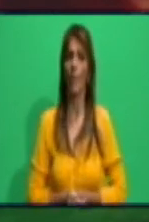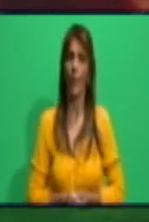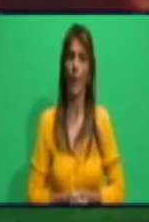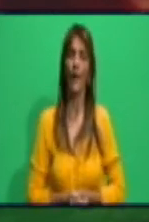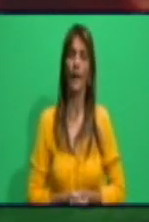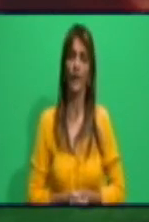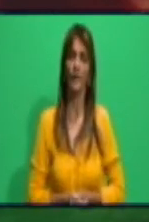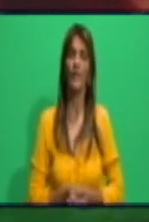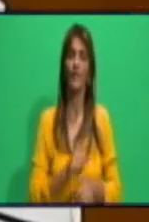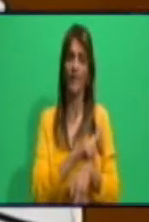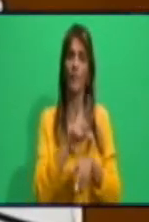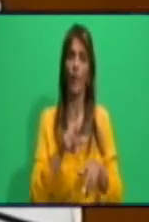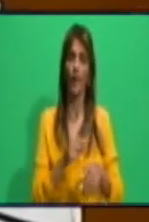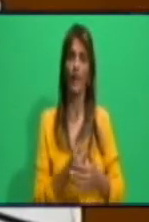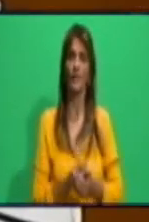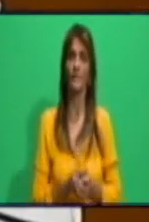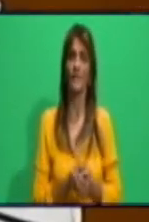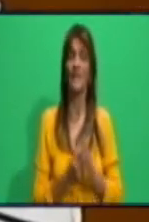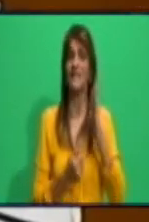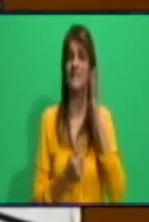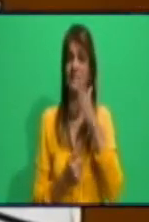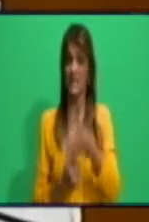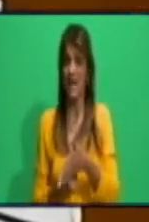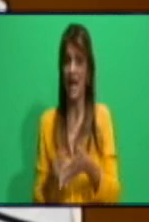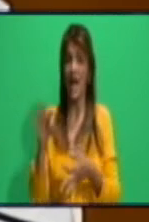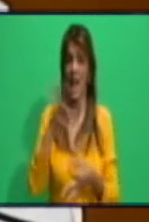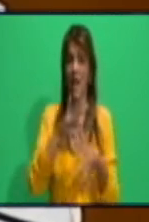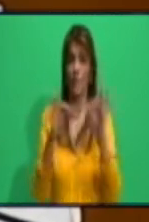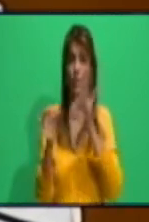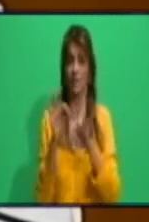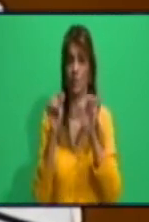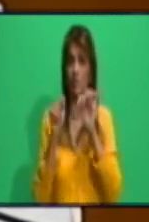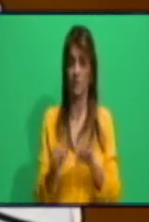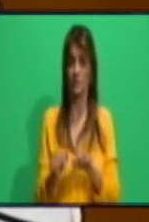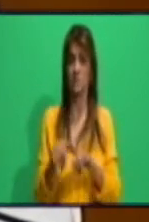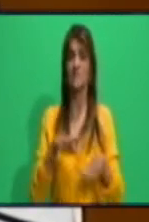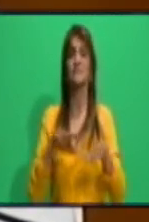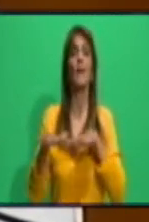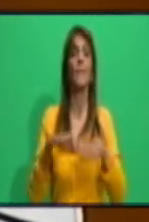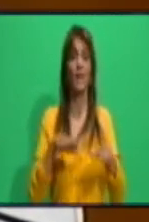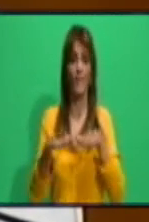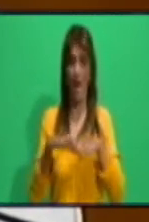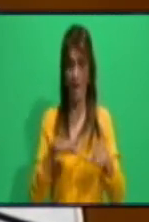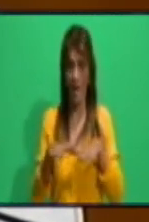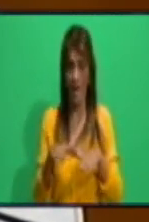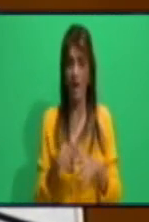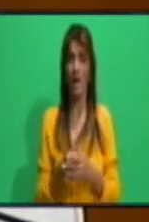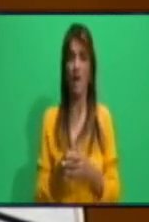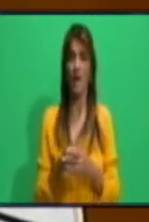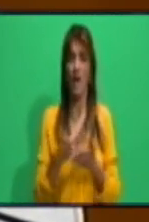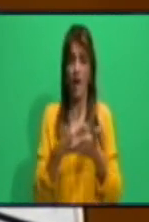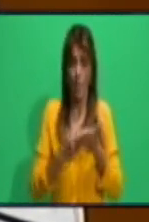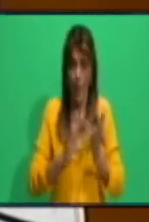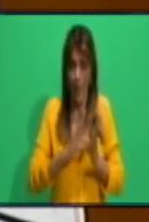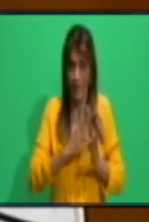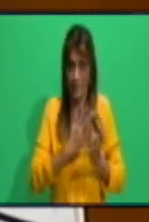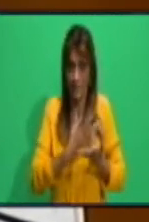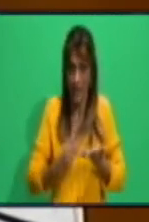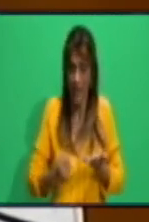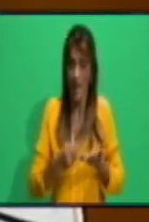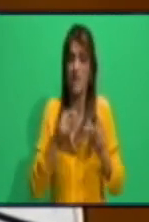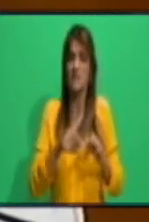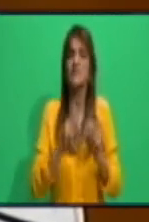decíamos al principio. Si llegan al laboratorio nuestro, ahí se prepara y se evalúa dónde se va a enviar la muestra y ahí se envía entonces nuevamente la muestra para el laboratorio que la va a